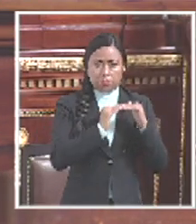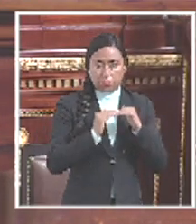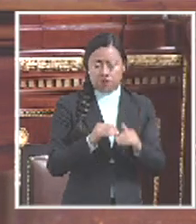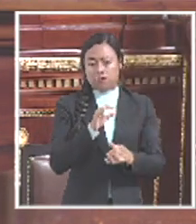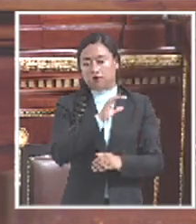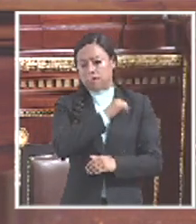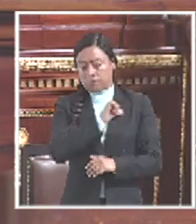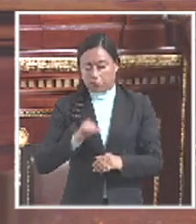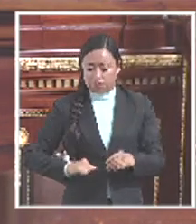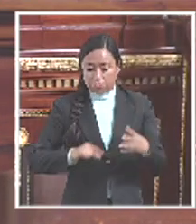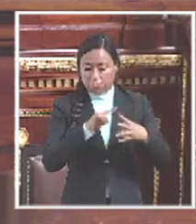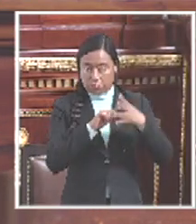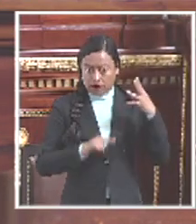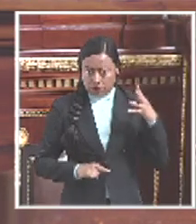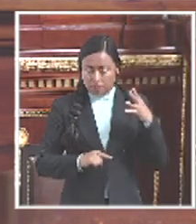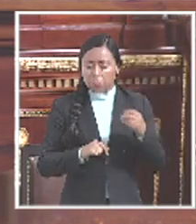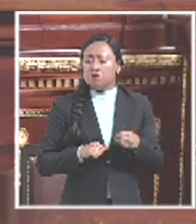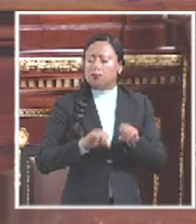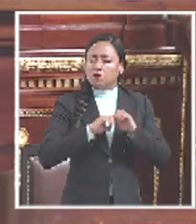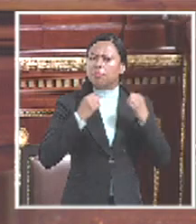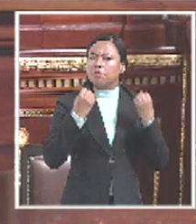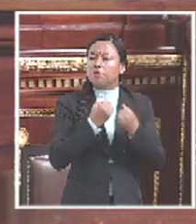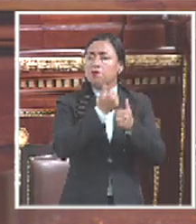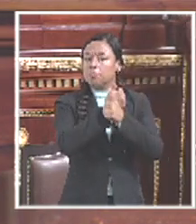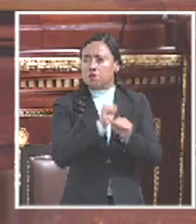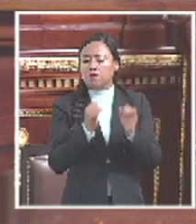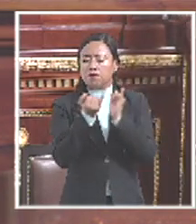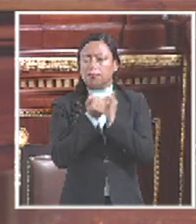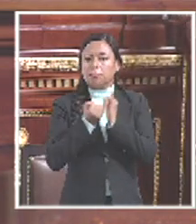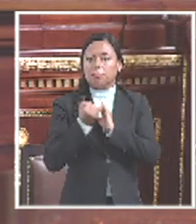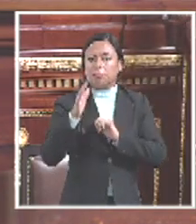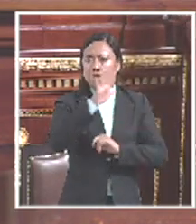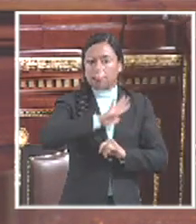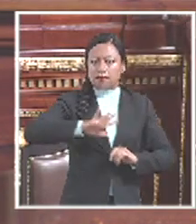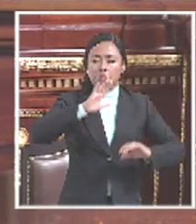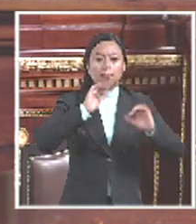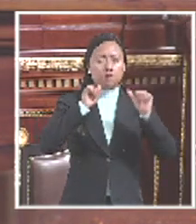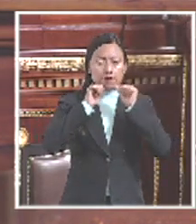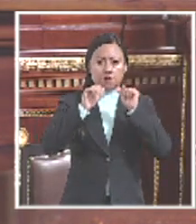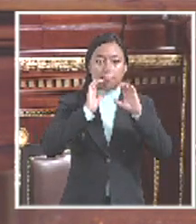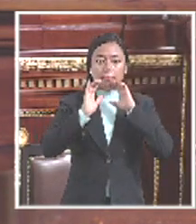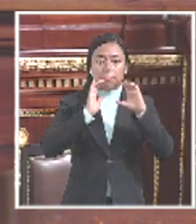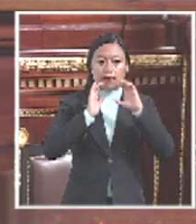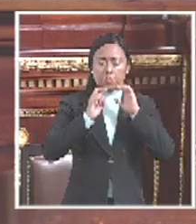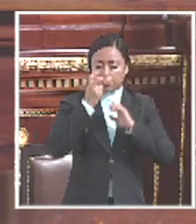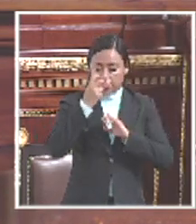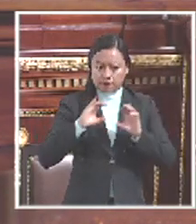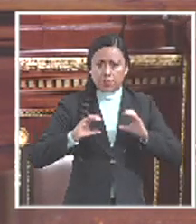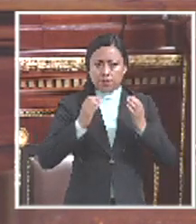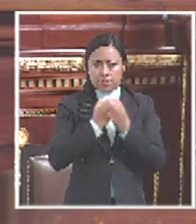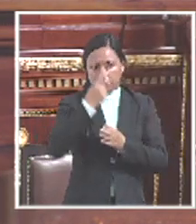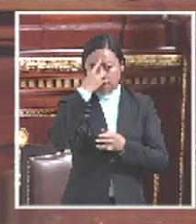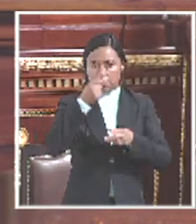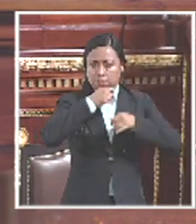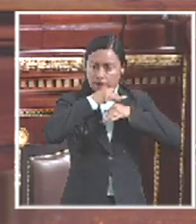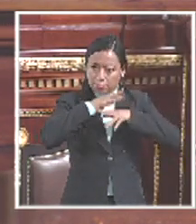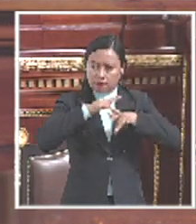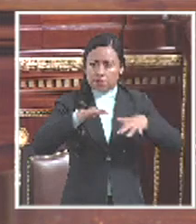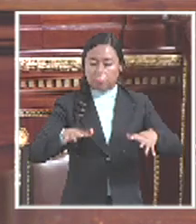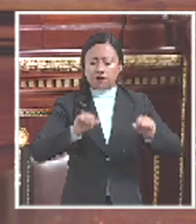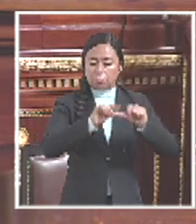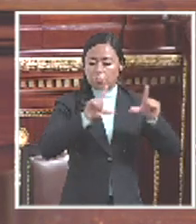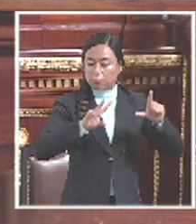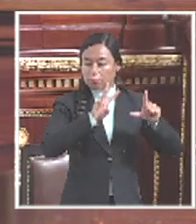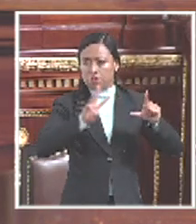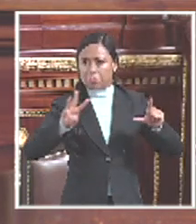los organismos autónomos, así como al área de comunicación de este Congreso para difundir ampliamente dentro de sus portales